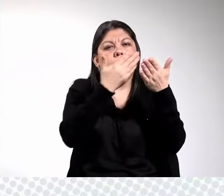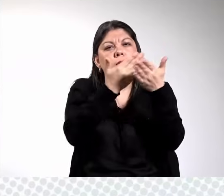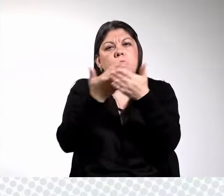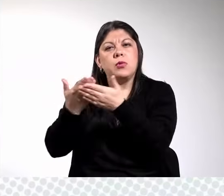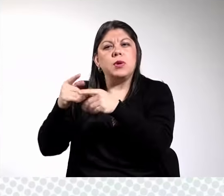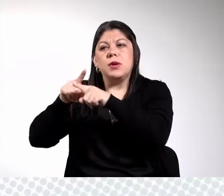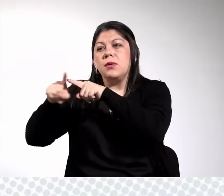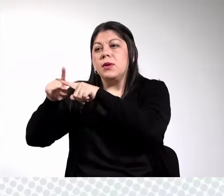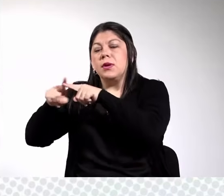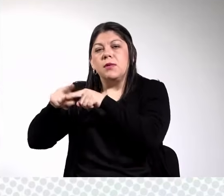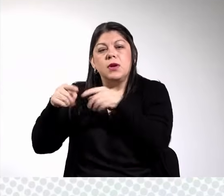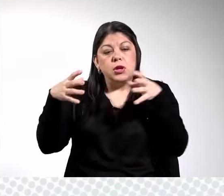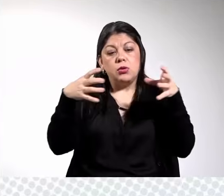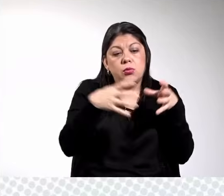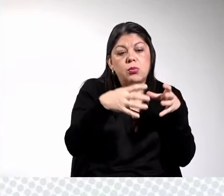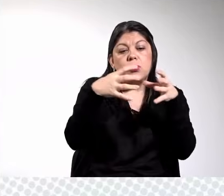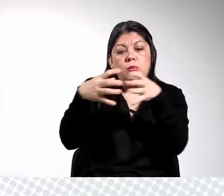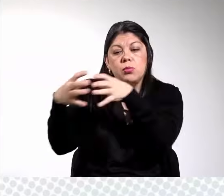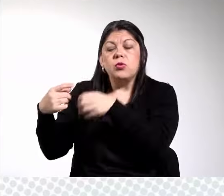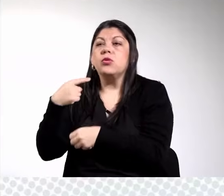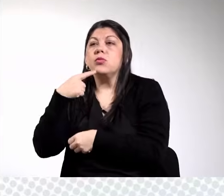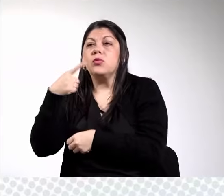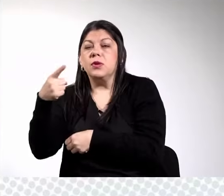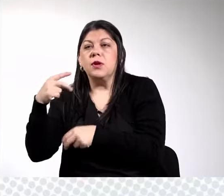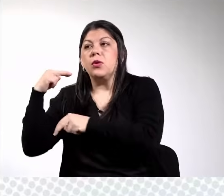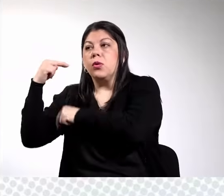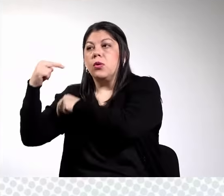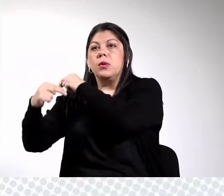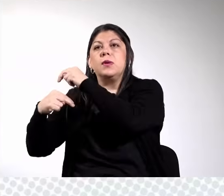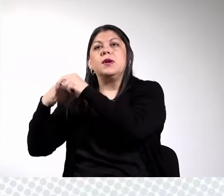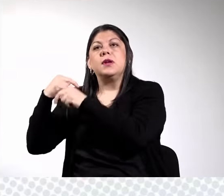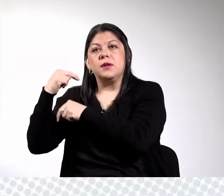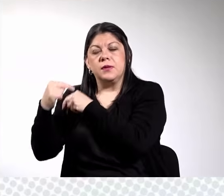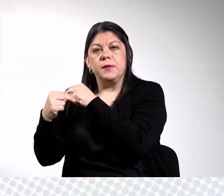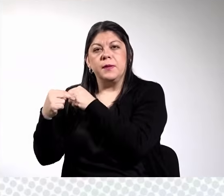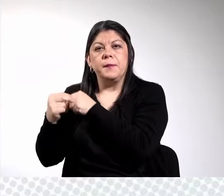los diferentes grupos, como usted dice, que han sido históricamente